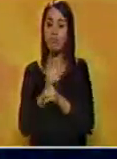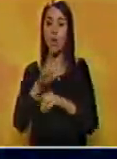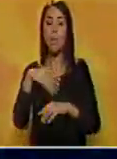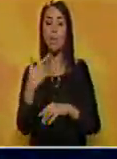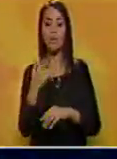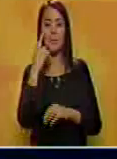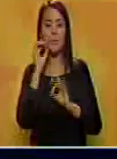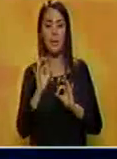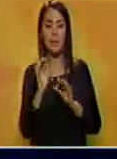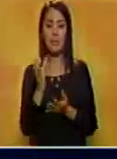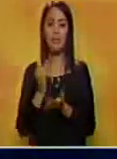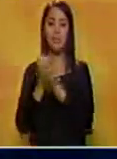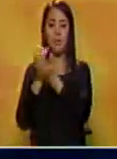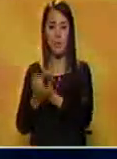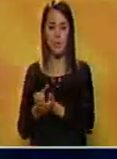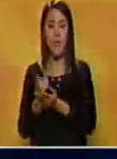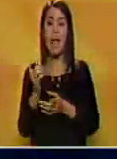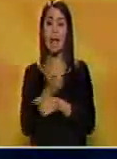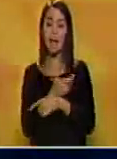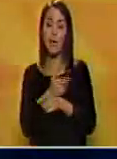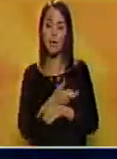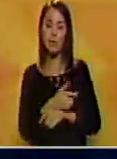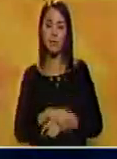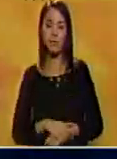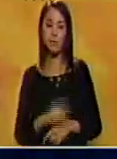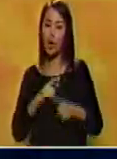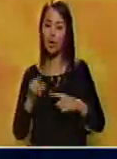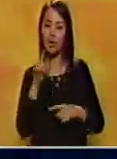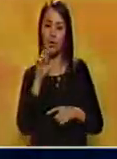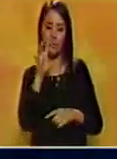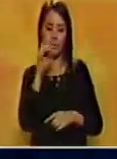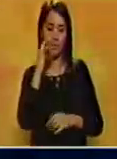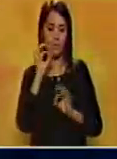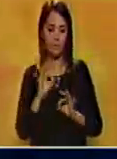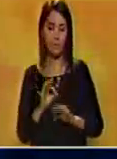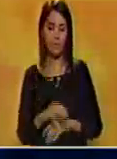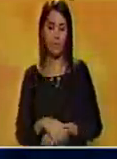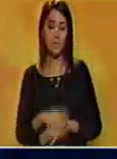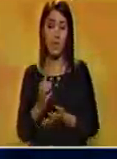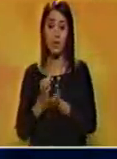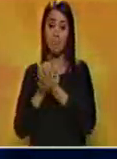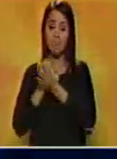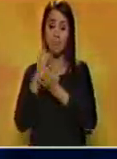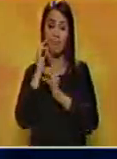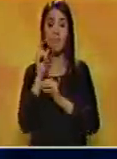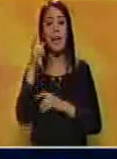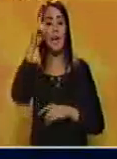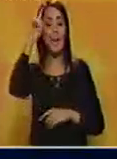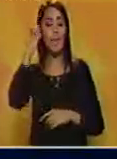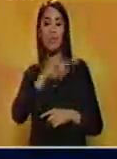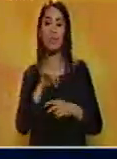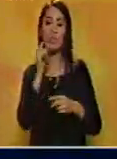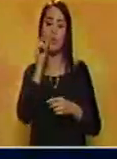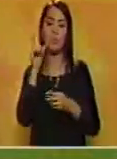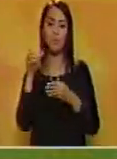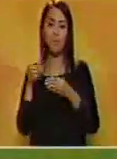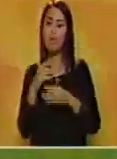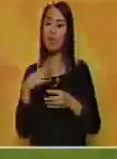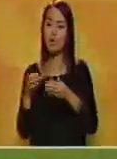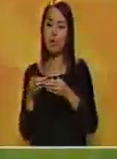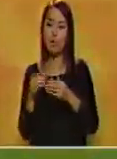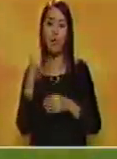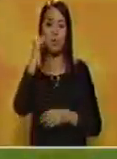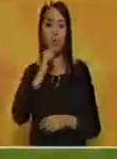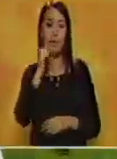próxima Supercopa de Europa en agosto en Tallinn, Estonia, ante el ganador de la final de la Champions entre Real Madrid y Liverpool, que se disputará el